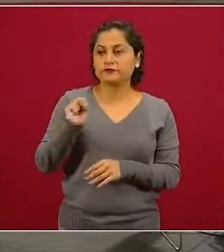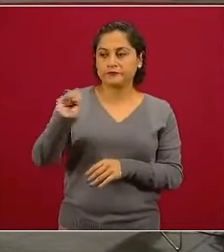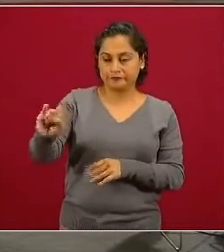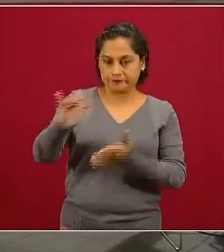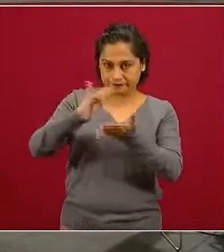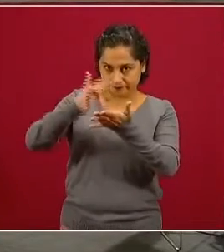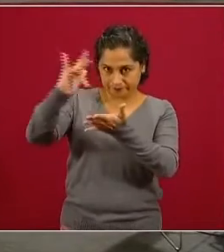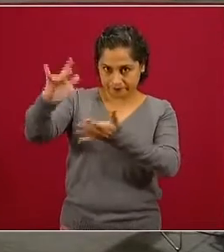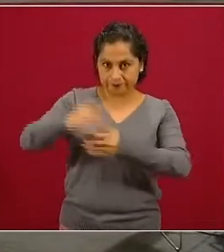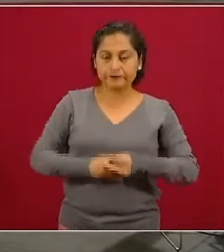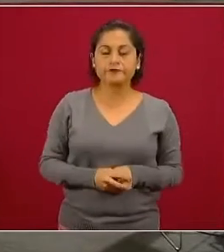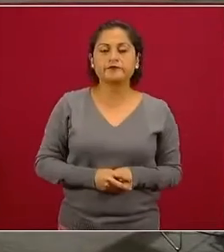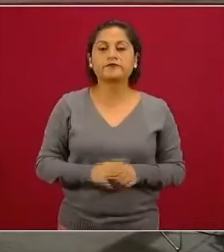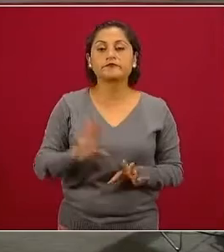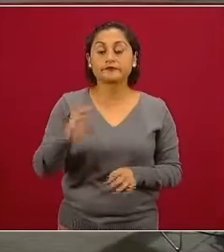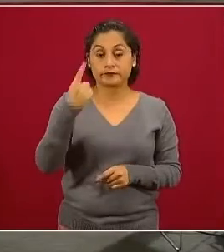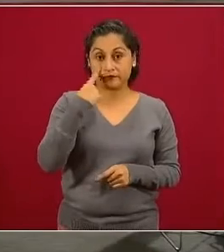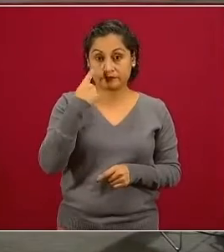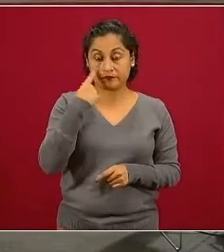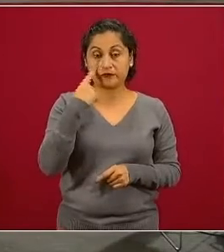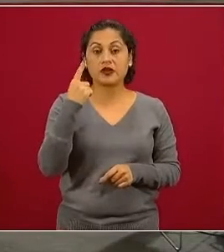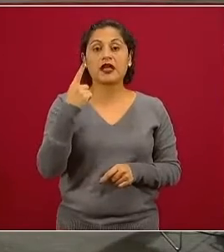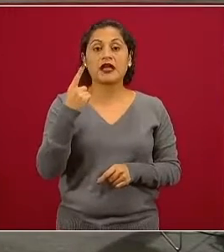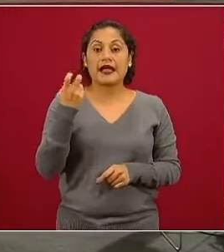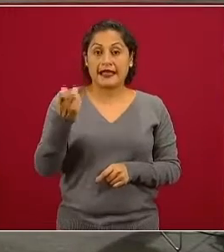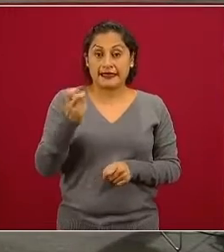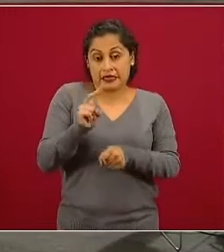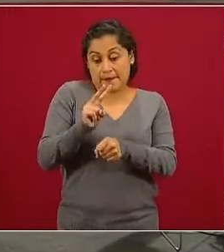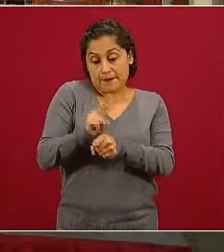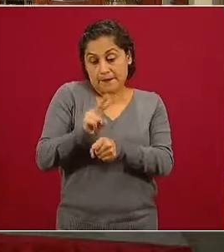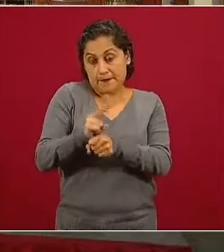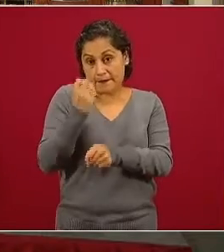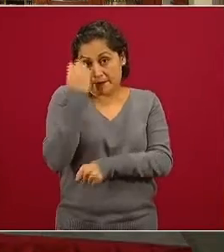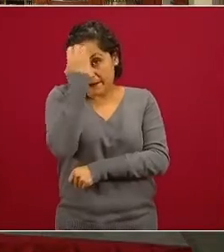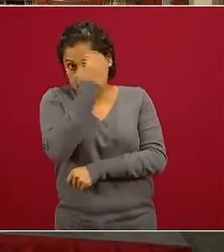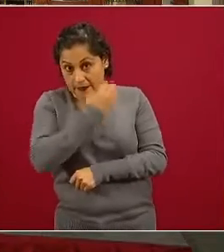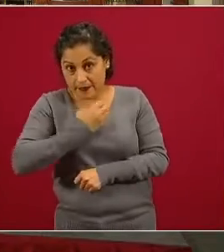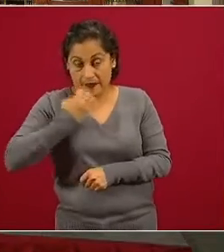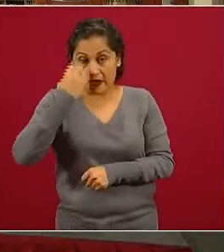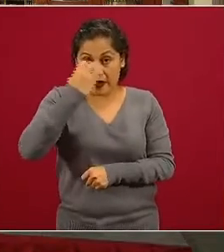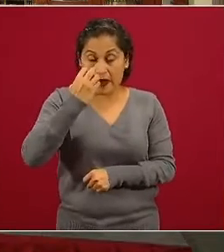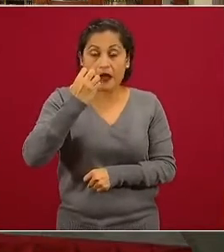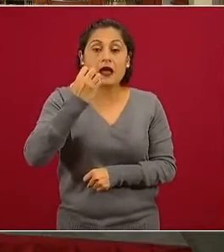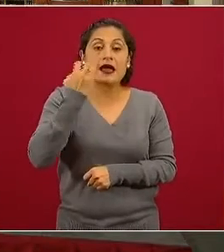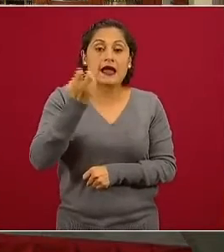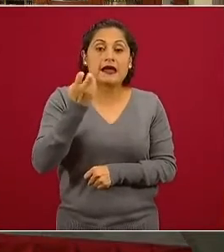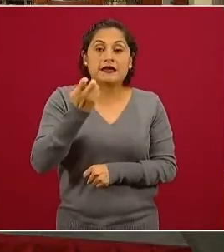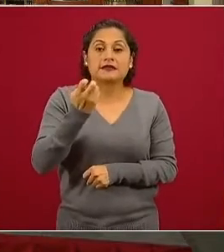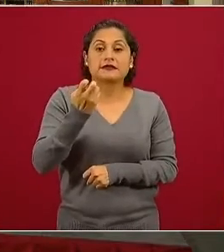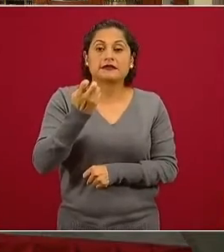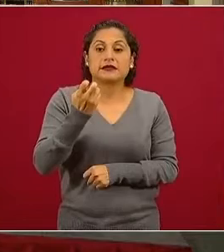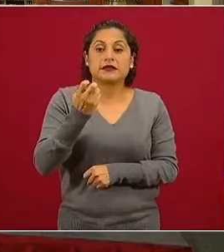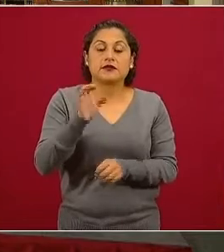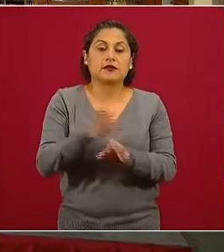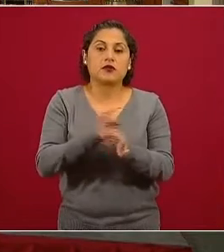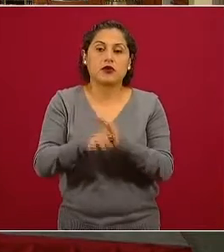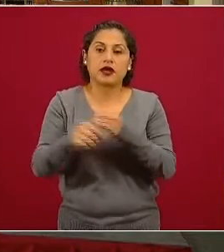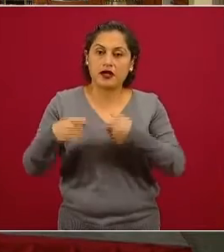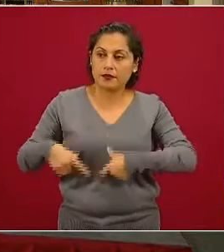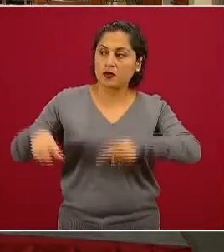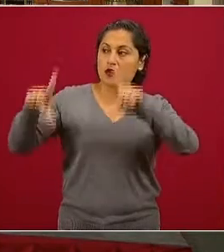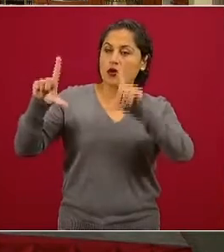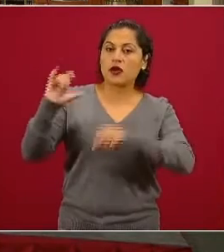hospital, te van a matar? O sea, eso se genera porque hay una desconfianza, porque hay una polarización. Entonces, ¿qué se hace en esos casos o